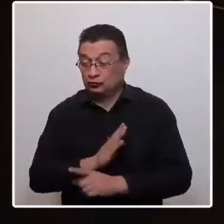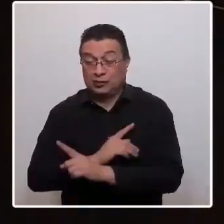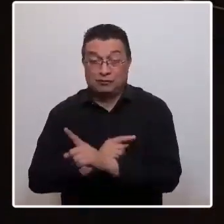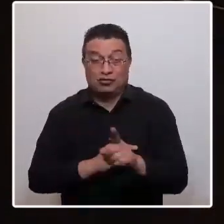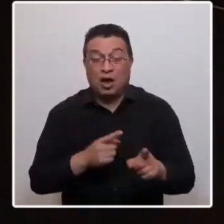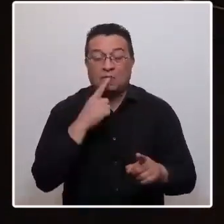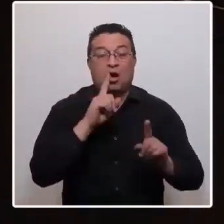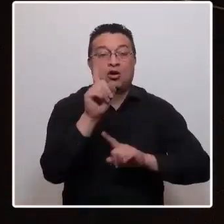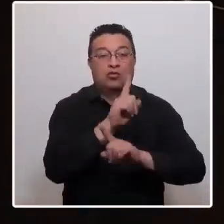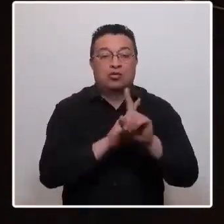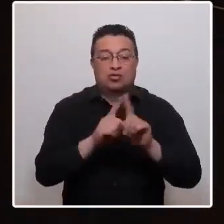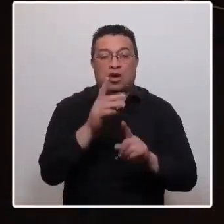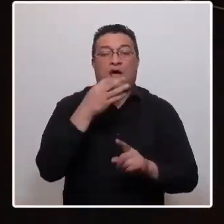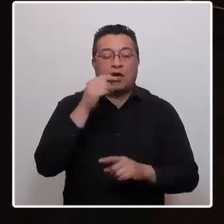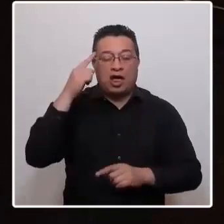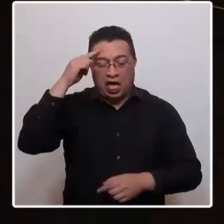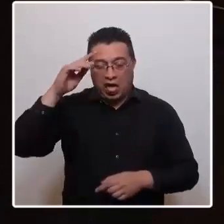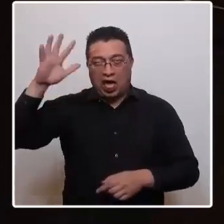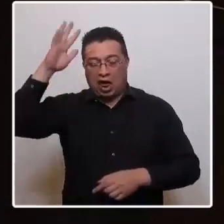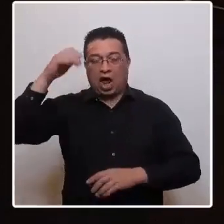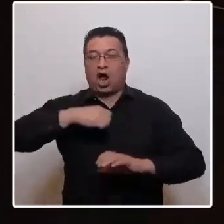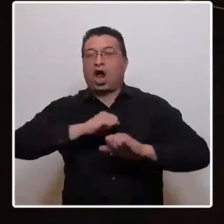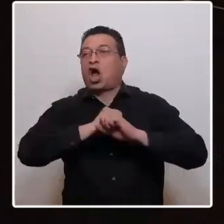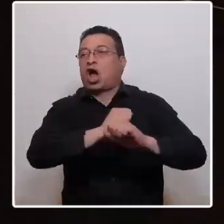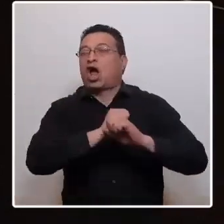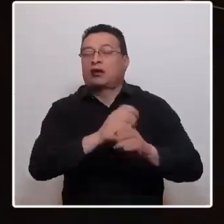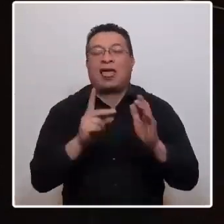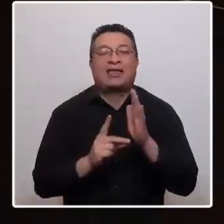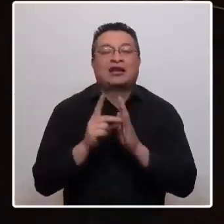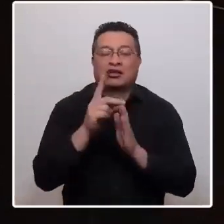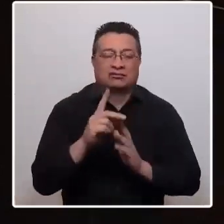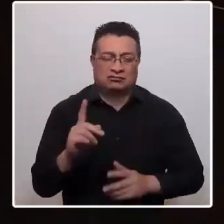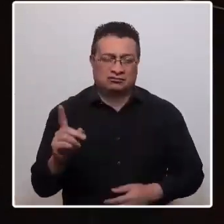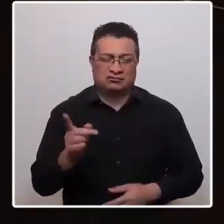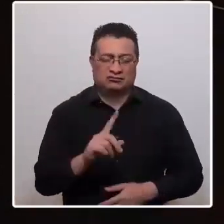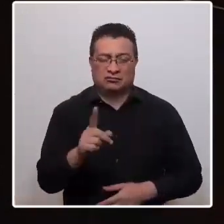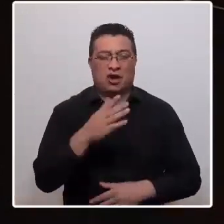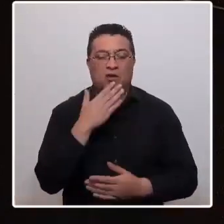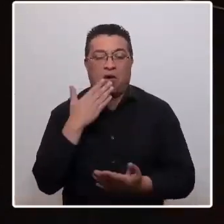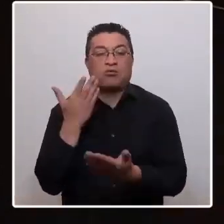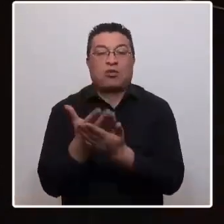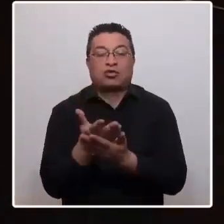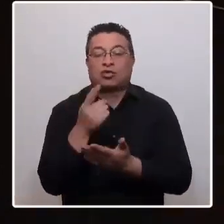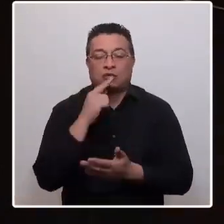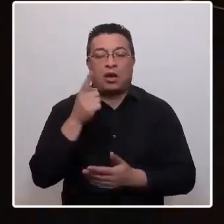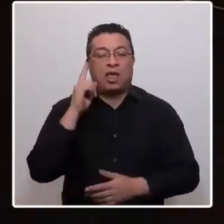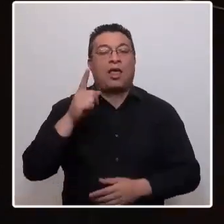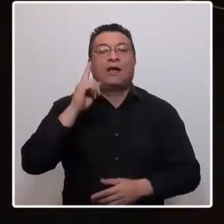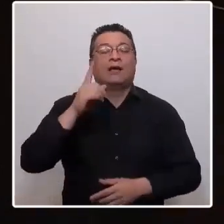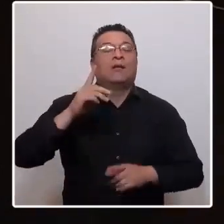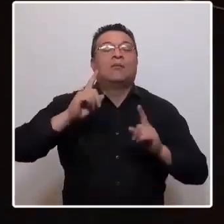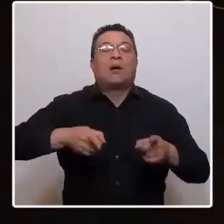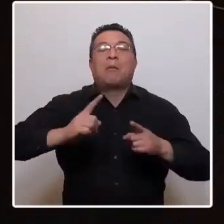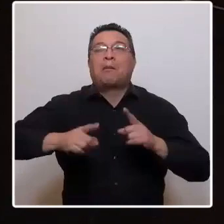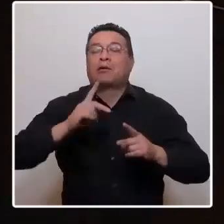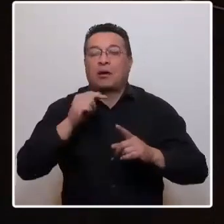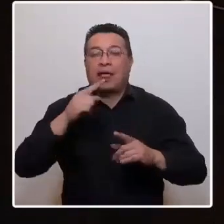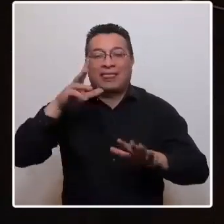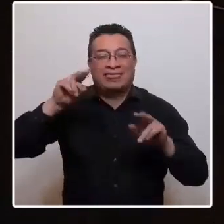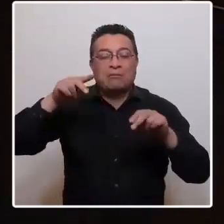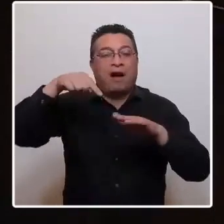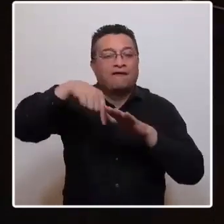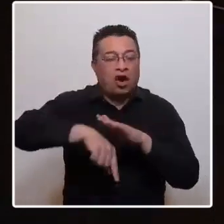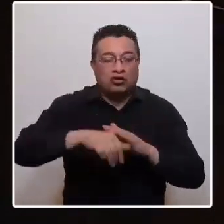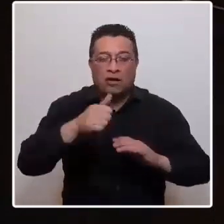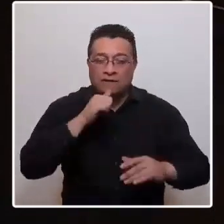que somos fracciones ideologizadas contrarias al desarrollo. Sin embargo, sus propuestas fundadas en la tecnocracia continúan sin plantear los temas de fondo, el